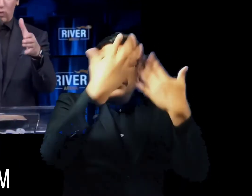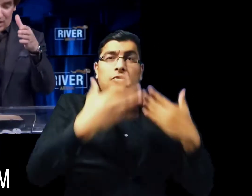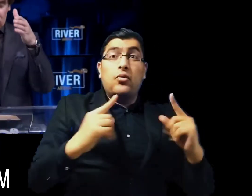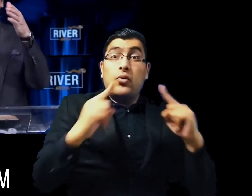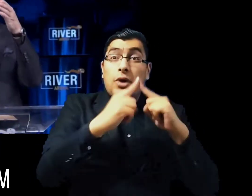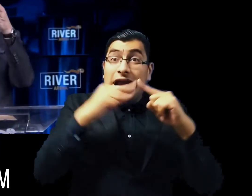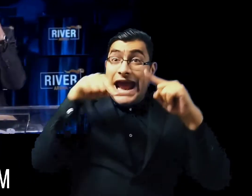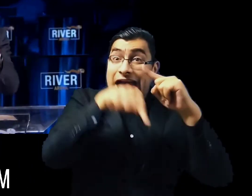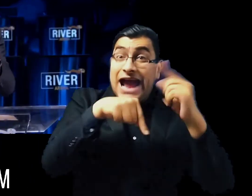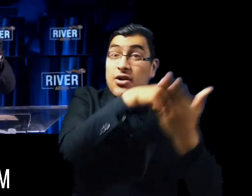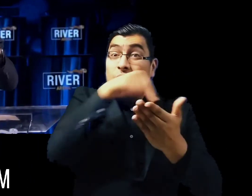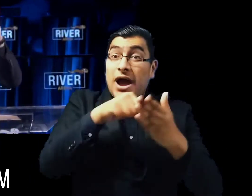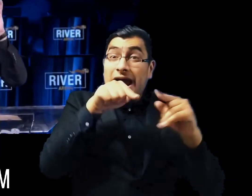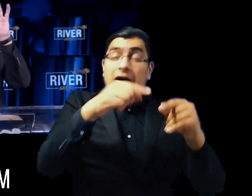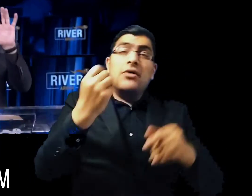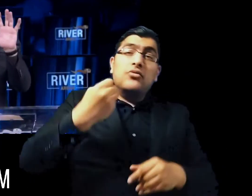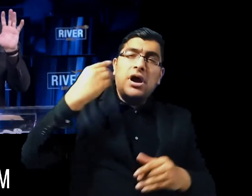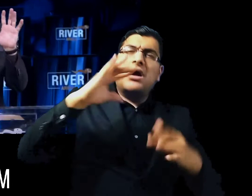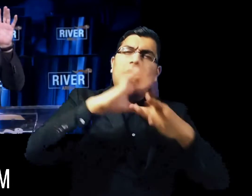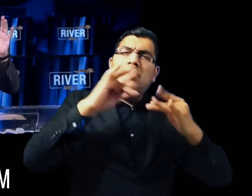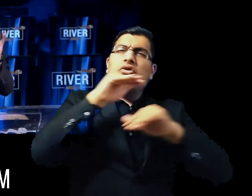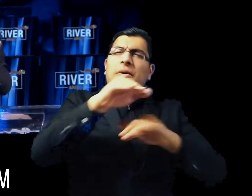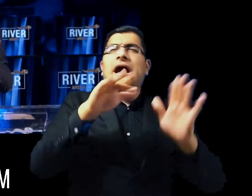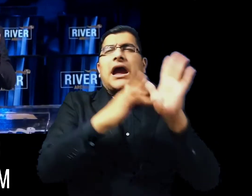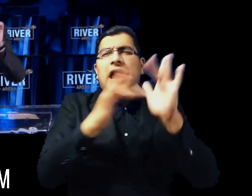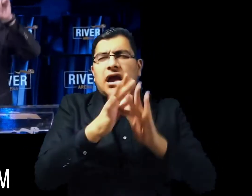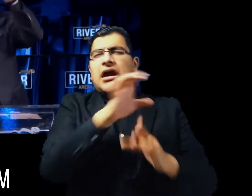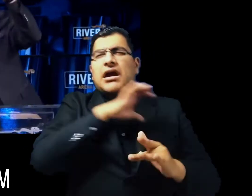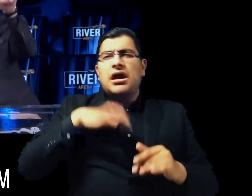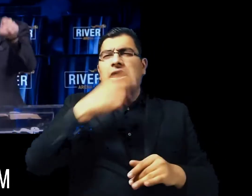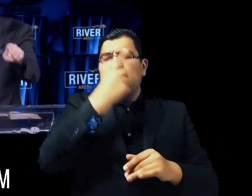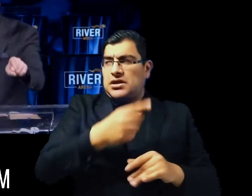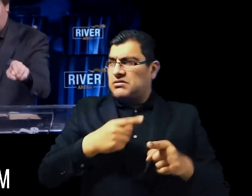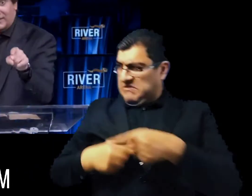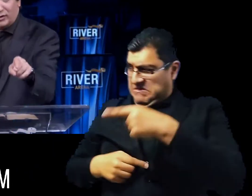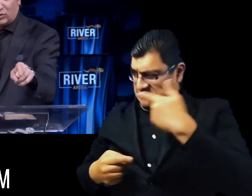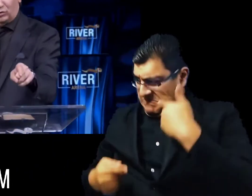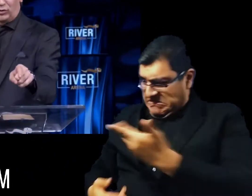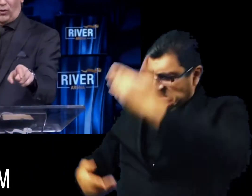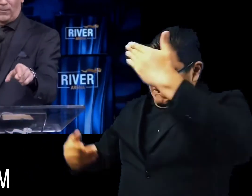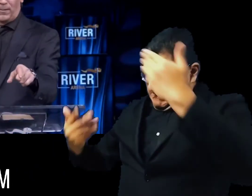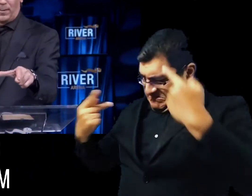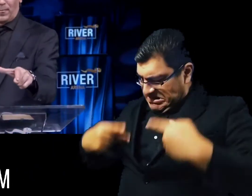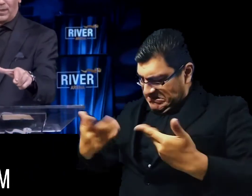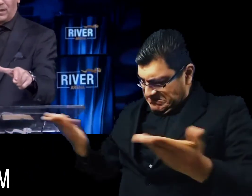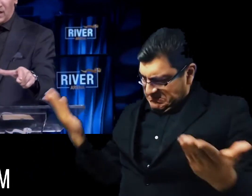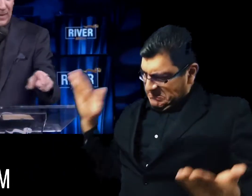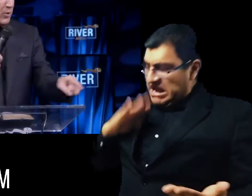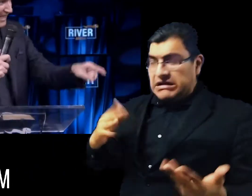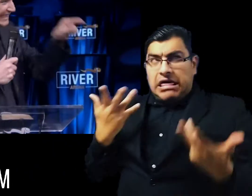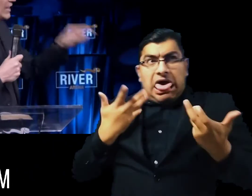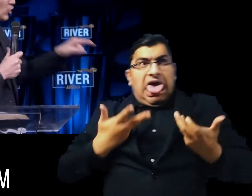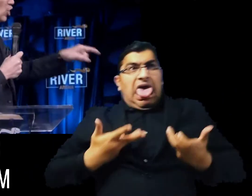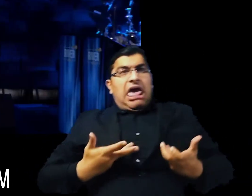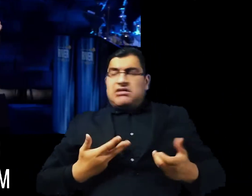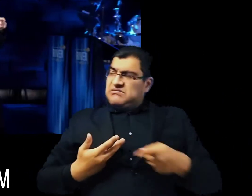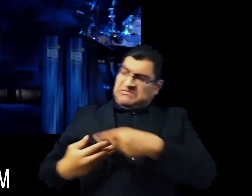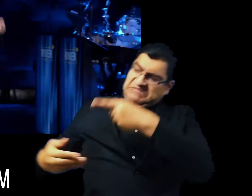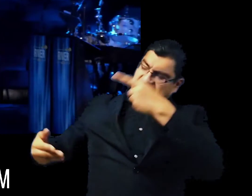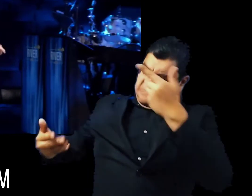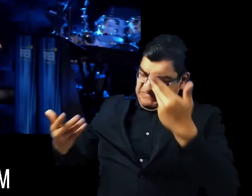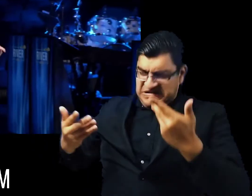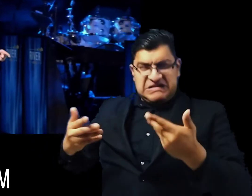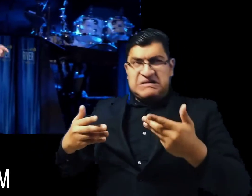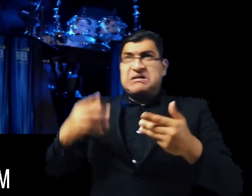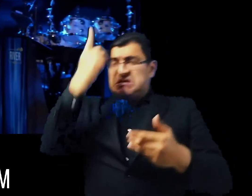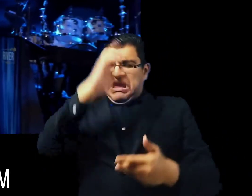congregación, en un lugar donde se predica a Cristo, y se encuentran con que le hacen notar que está roto. Y que por estar roto no